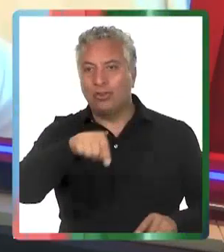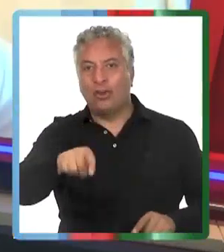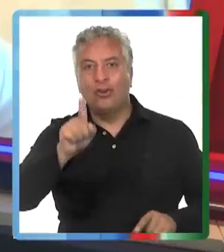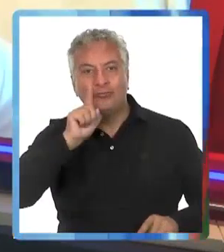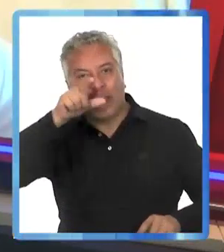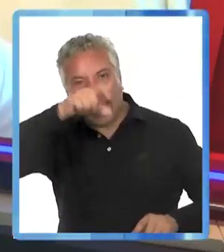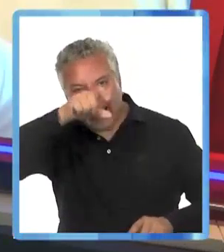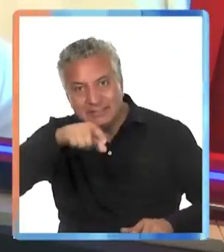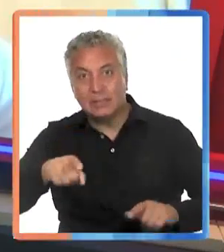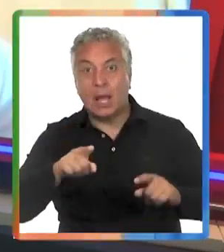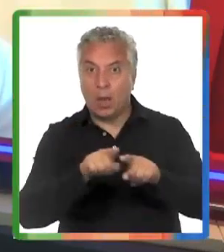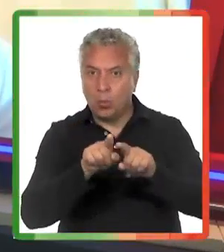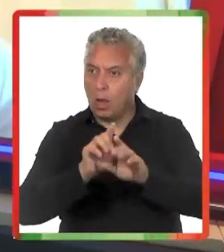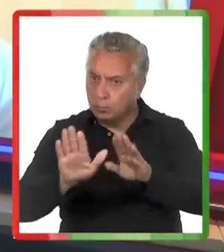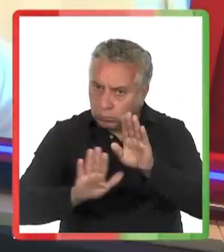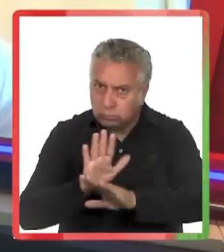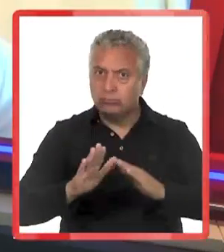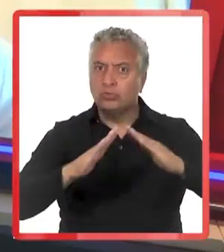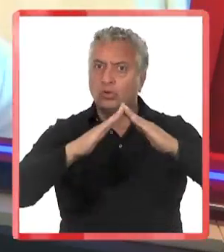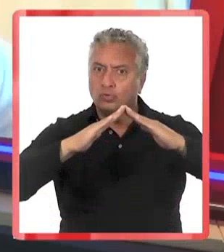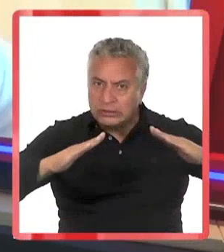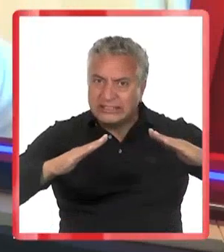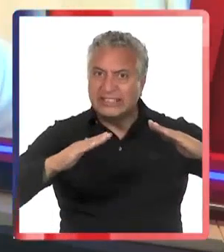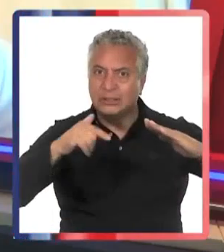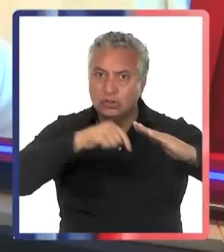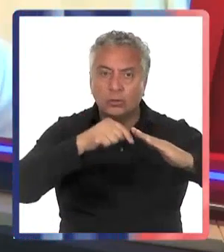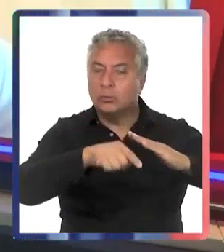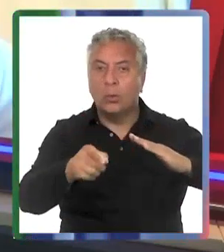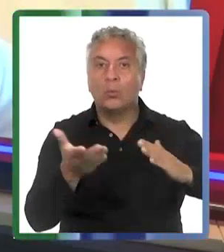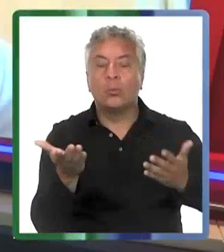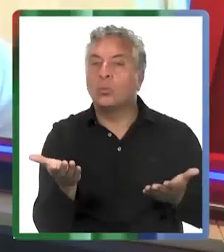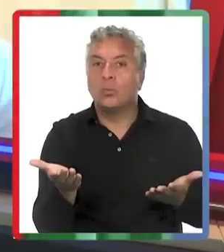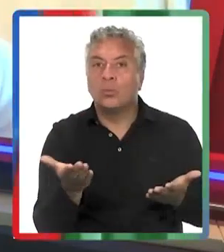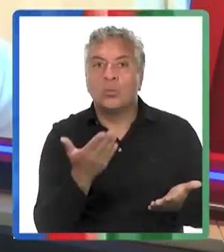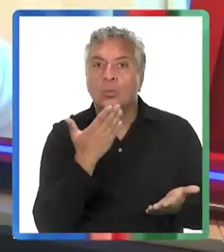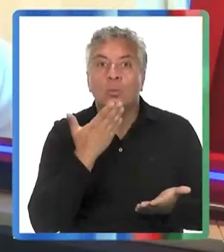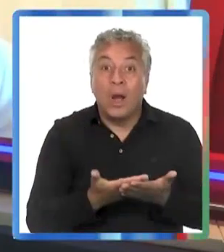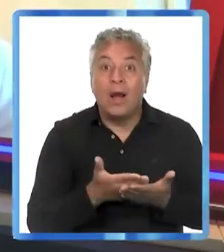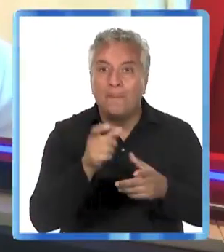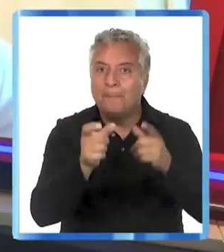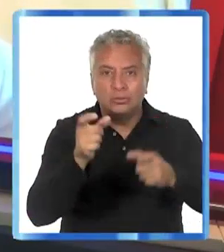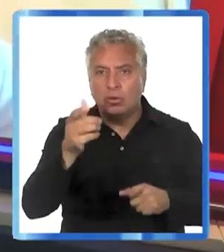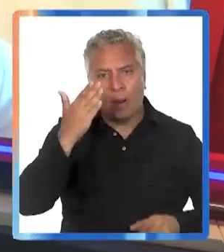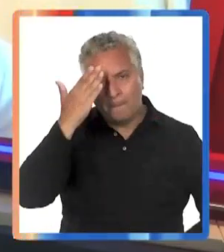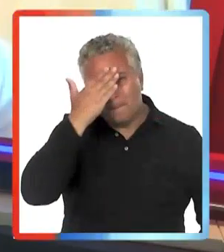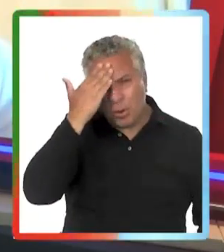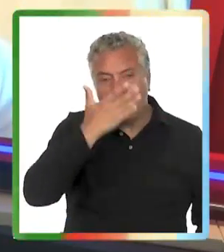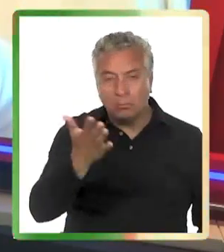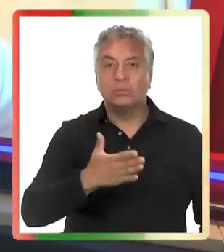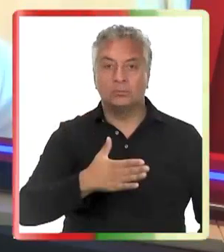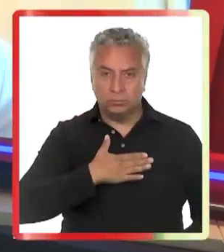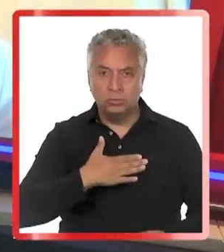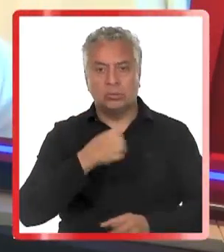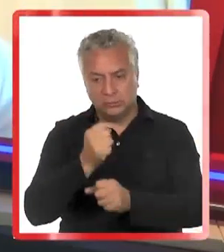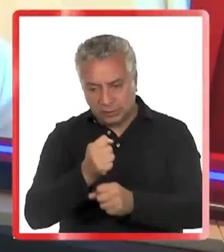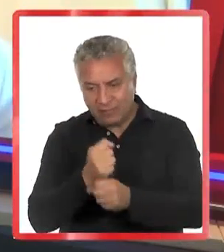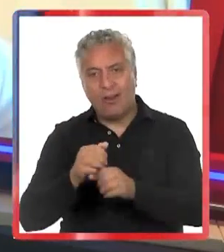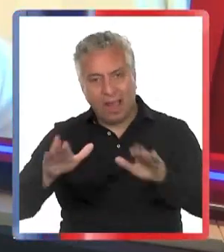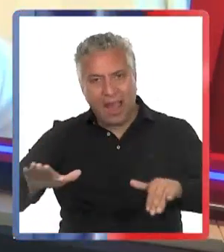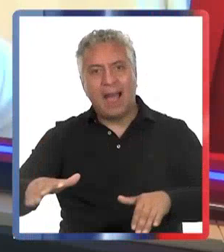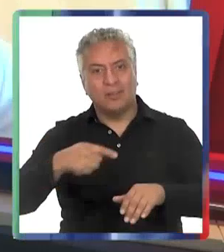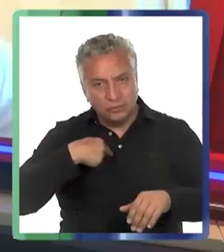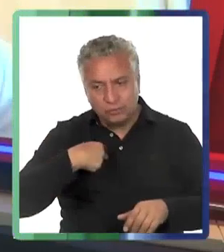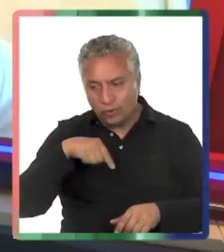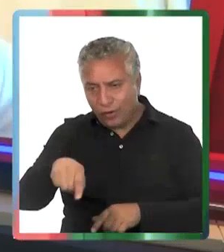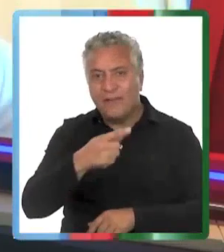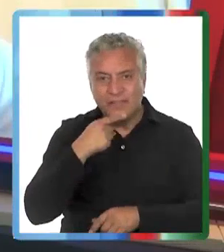en fin, les decían traten de cubrirlos, tenerlos bajo techo. Entonces, ¿cuándo las personas tendrían que preocuparse? Por ejemplo, si yo trabajo con